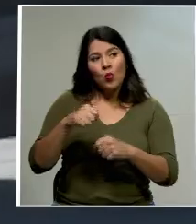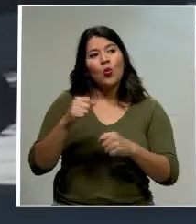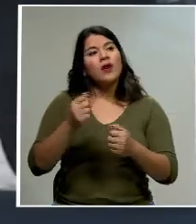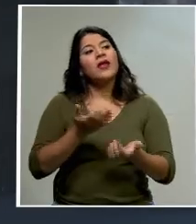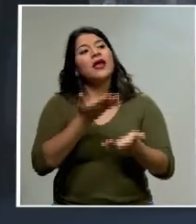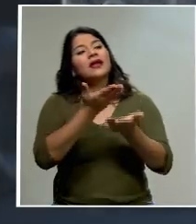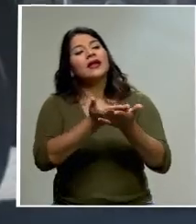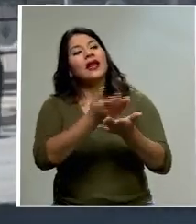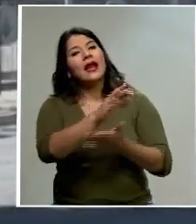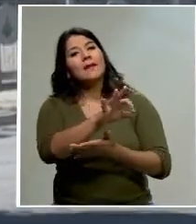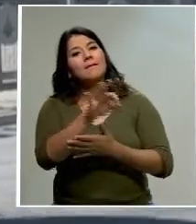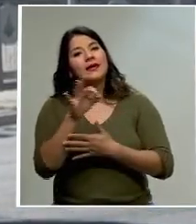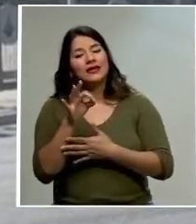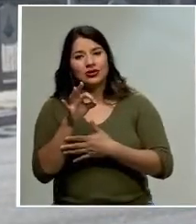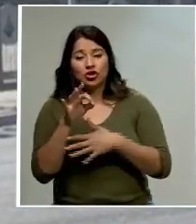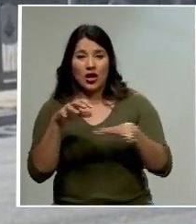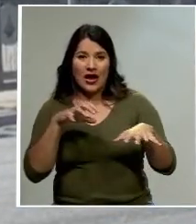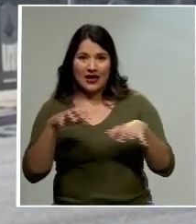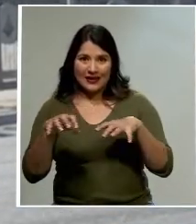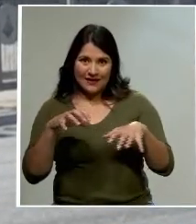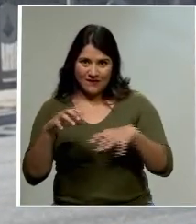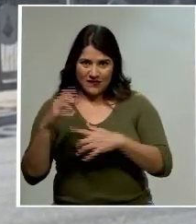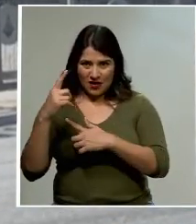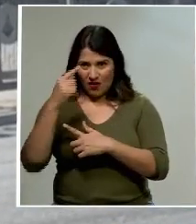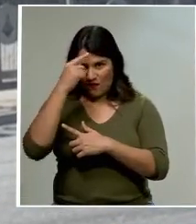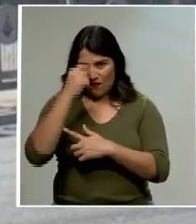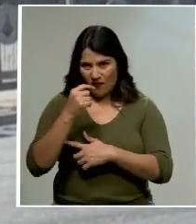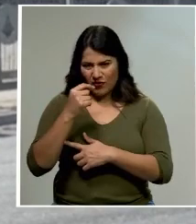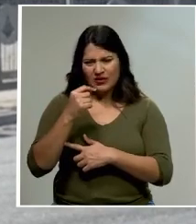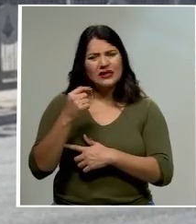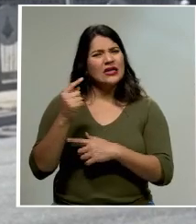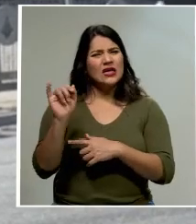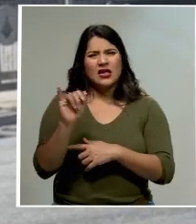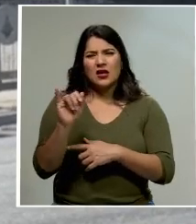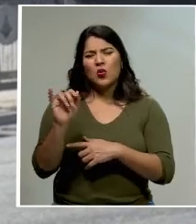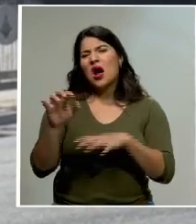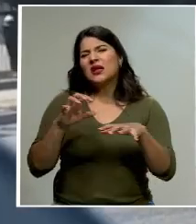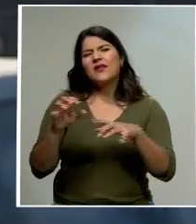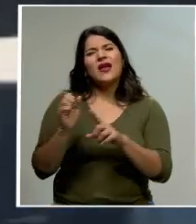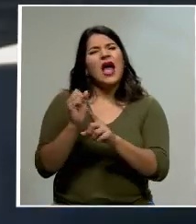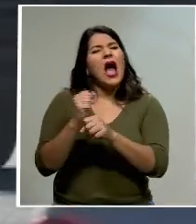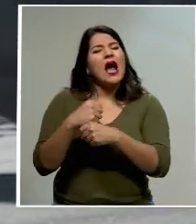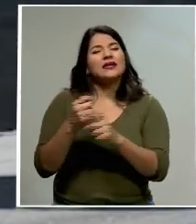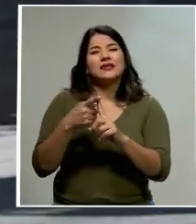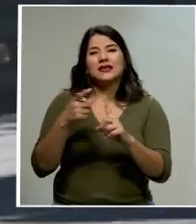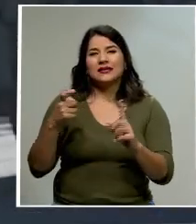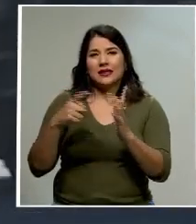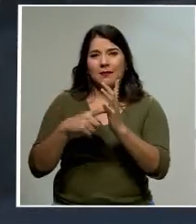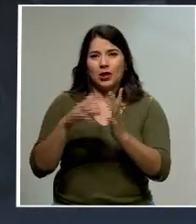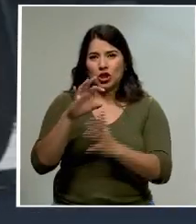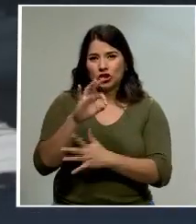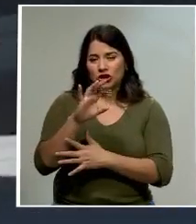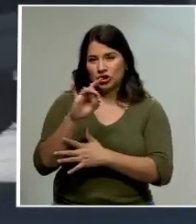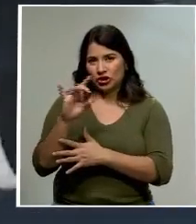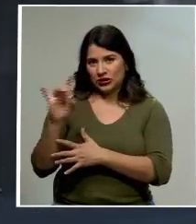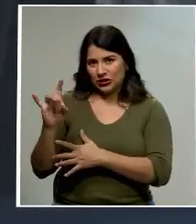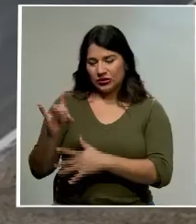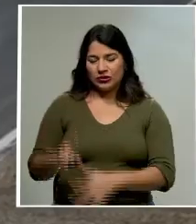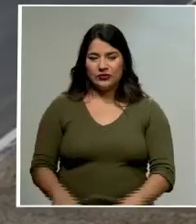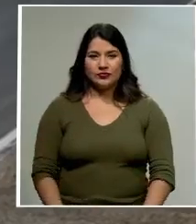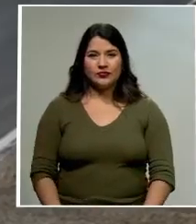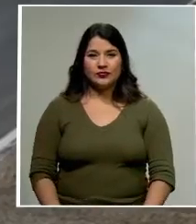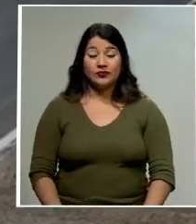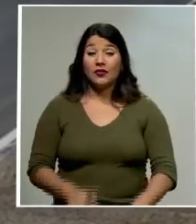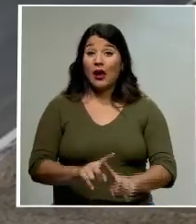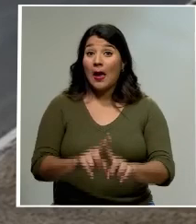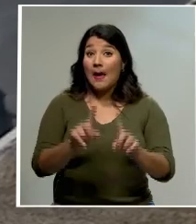la invitación a un ejercicio militar que ocurre anualmente desde 1988 a unos 80 kilómetros de la capital.